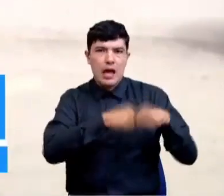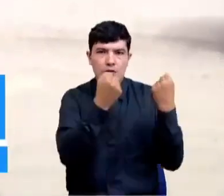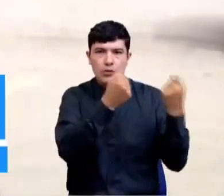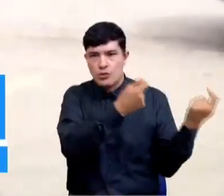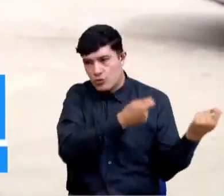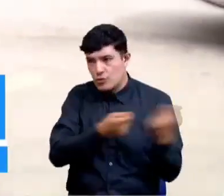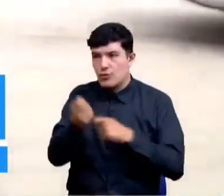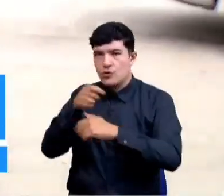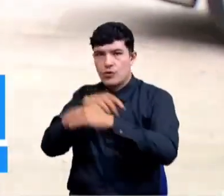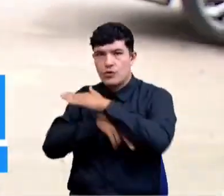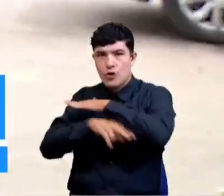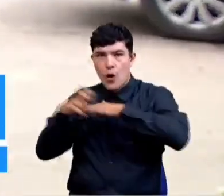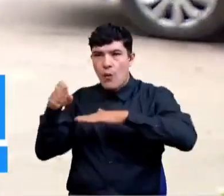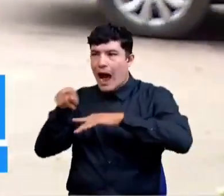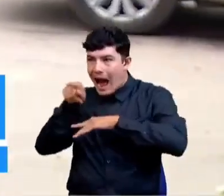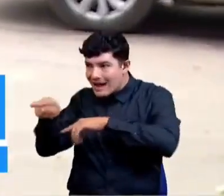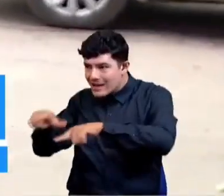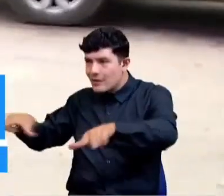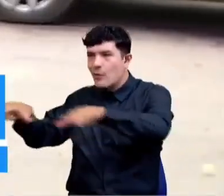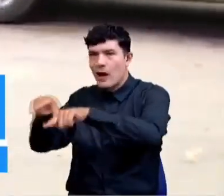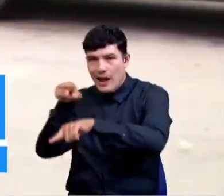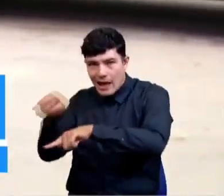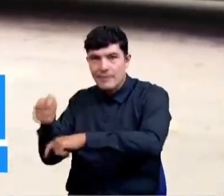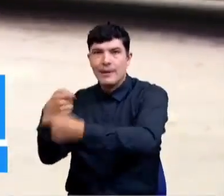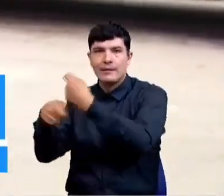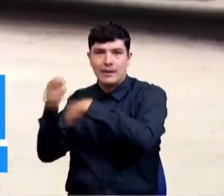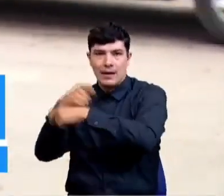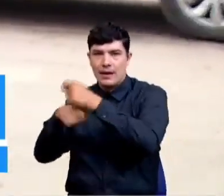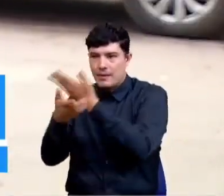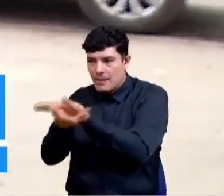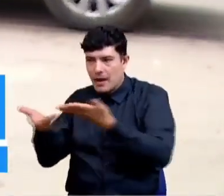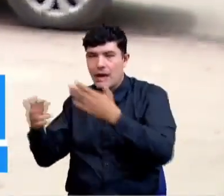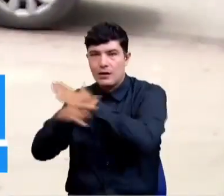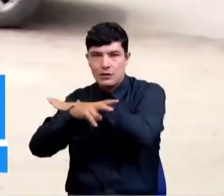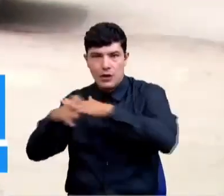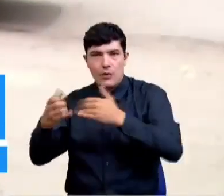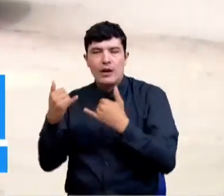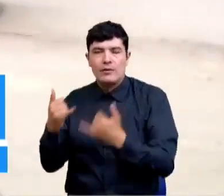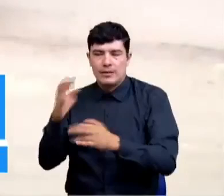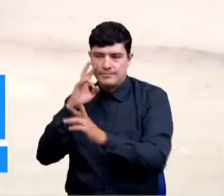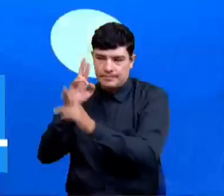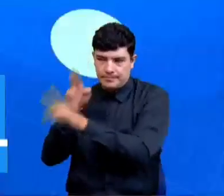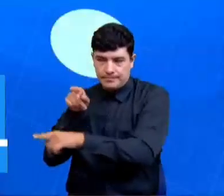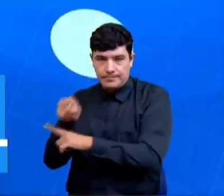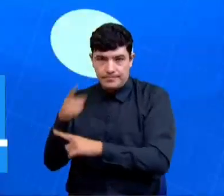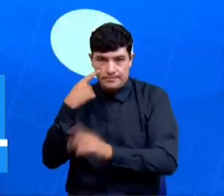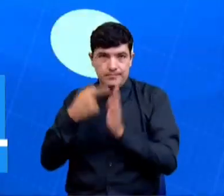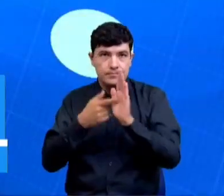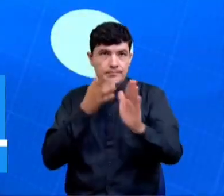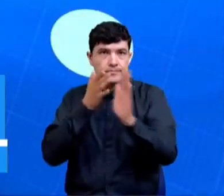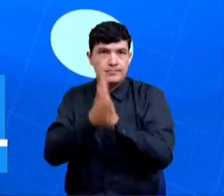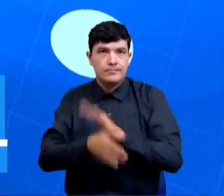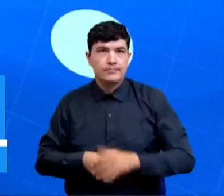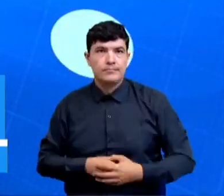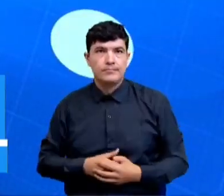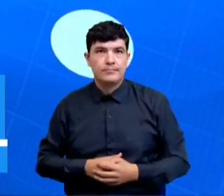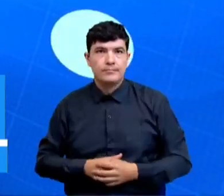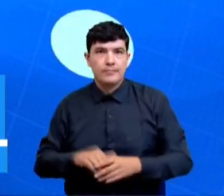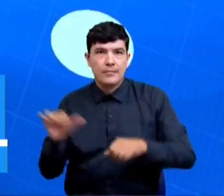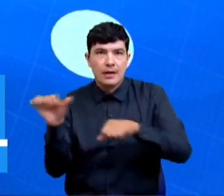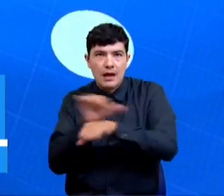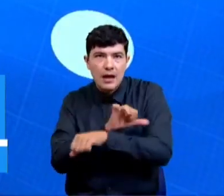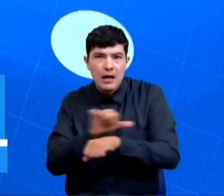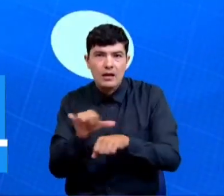a conocer el secretario de Seguridad Ciudadana, quien entregó una entrevista a Oriente Noticias. El robo de autopartes de